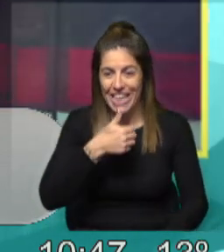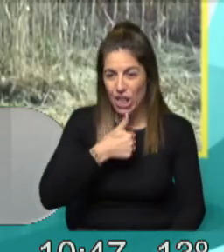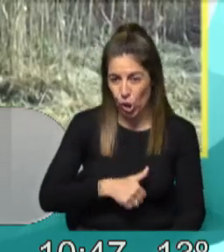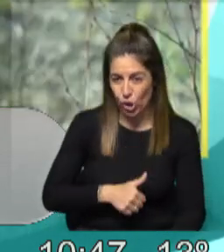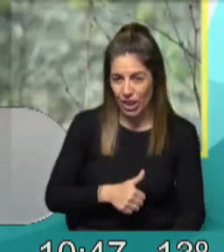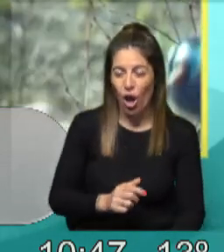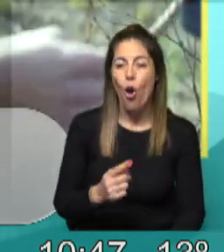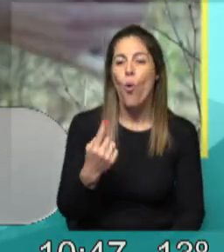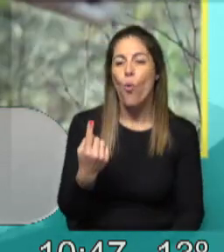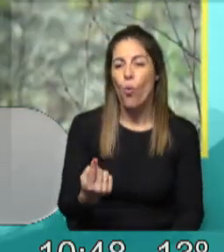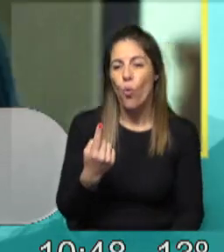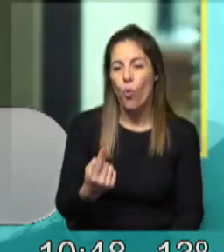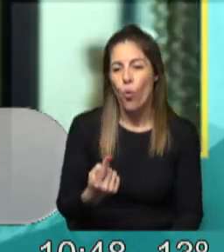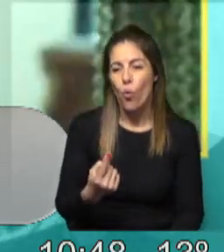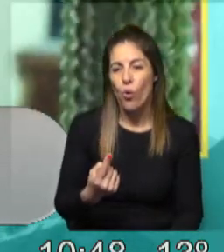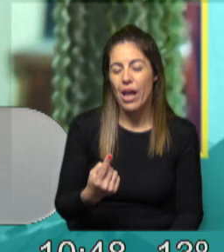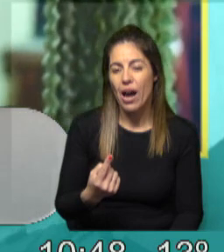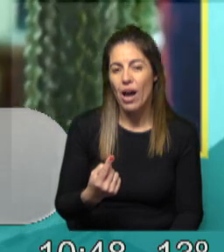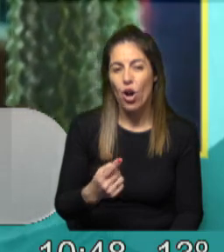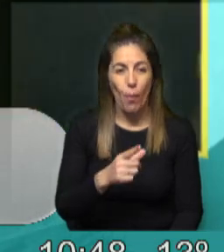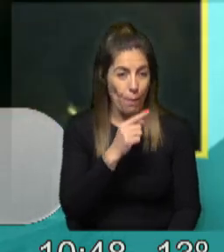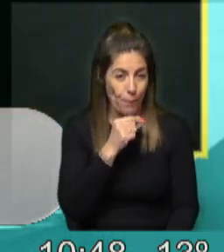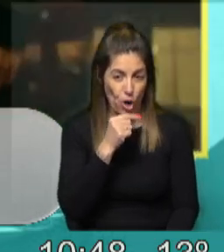que como agente de